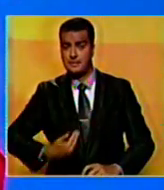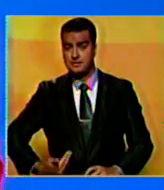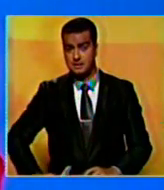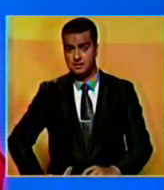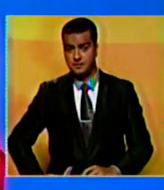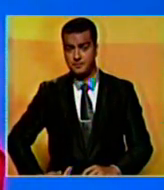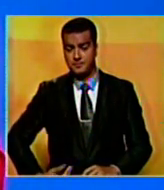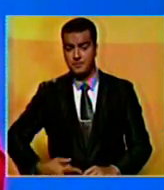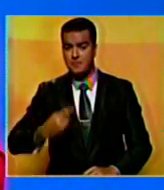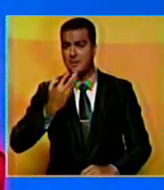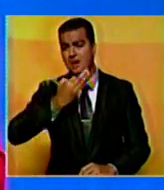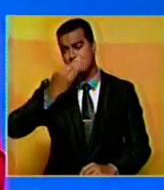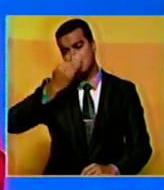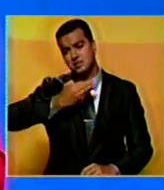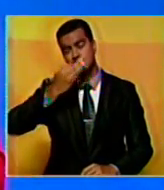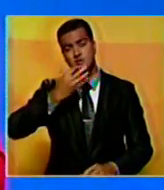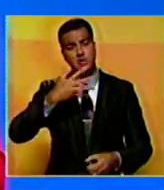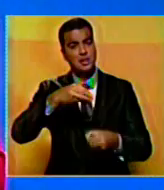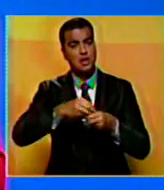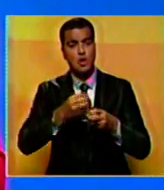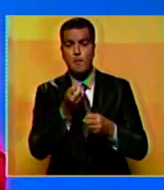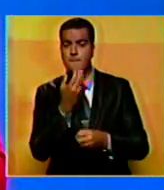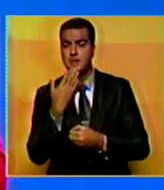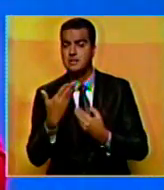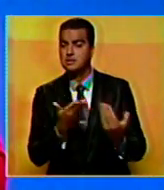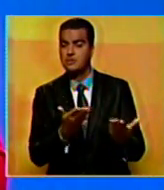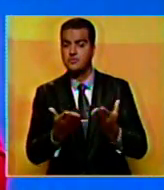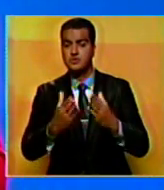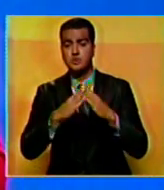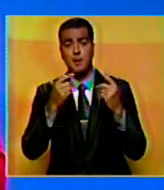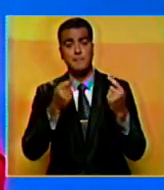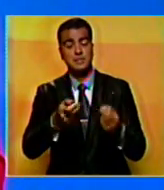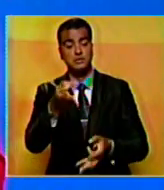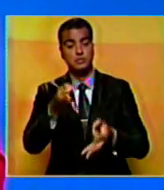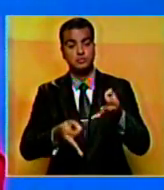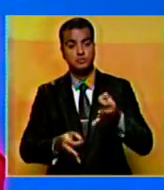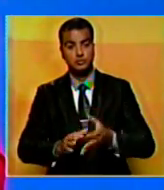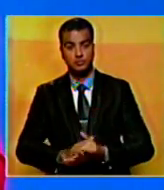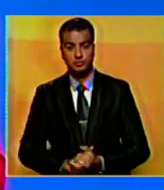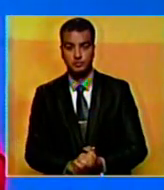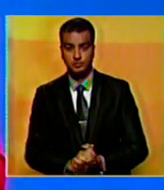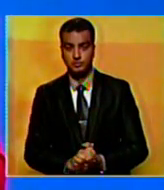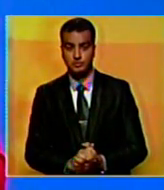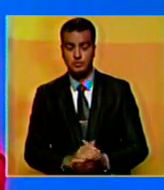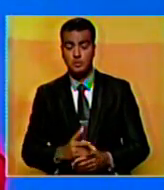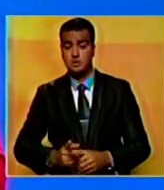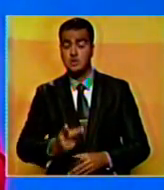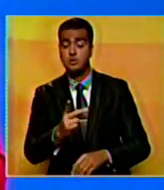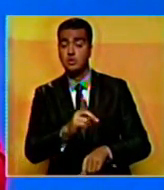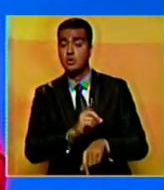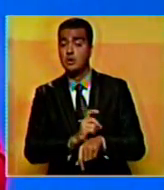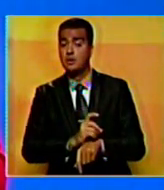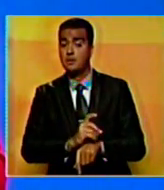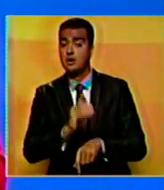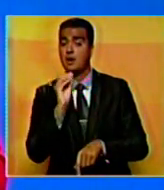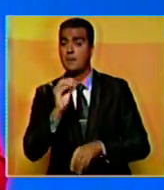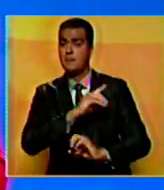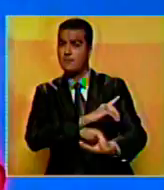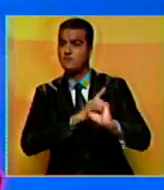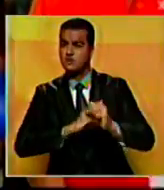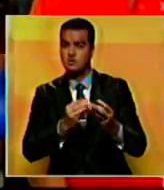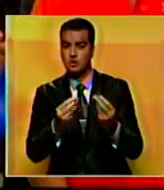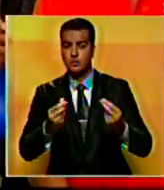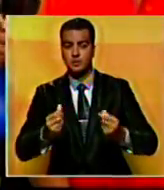República garantizarán el acceso a los bienes y servicios a precios justos, como parte de la segunda fase de la llamada ofensiva